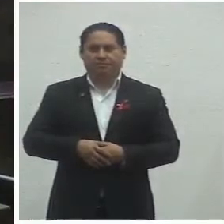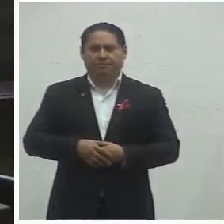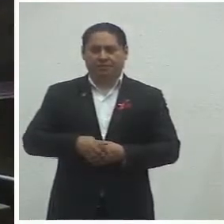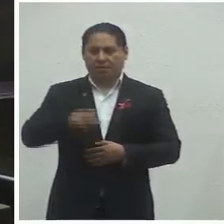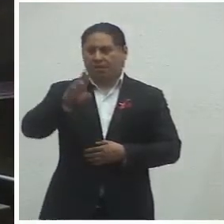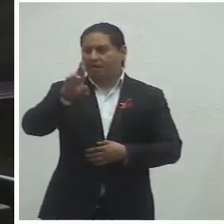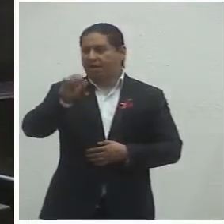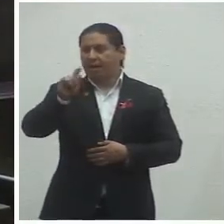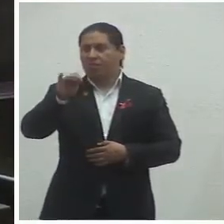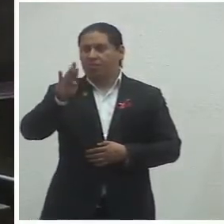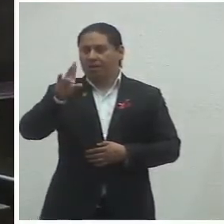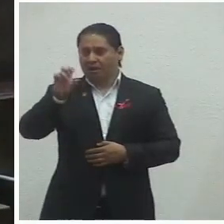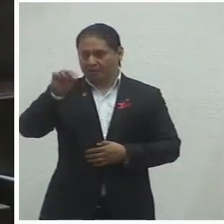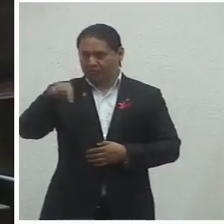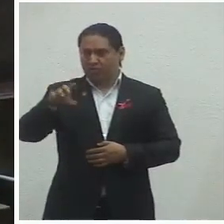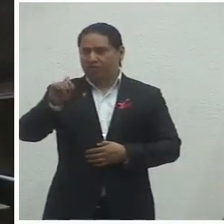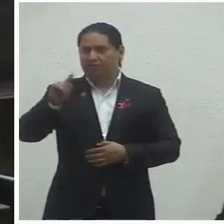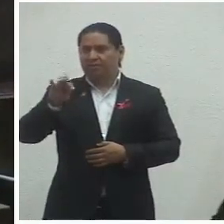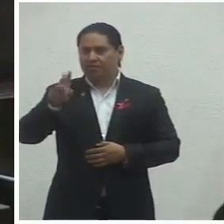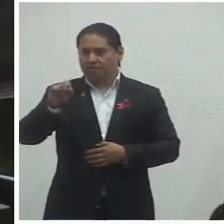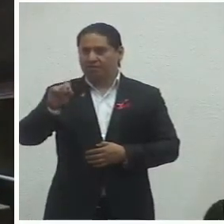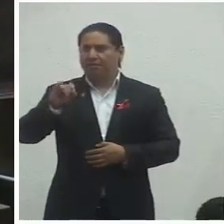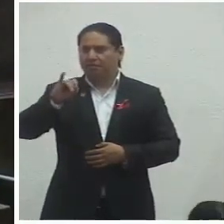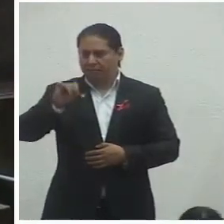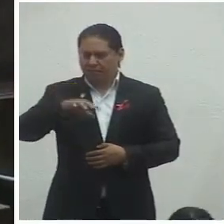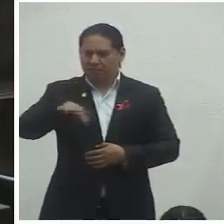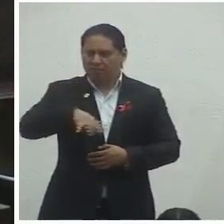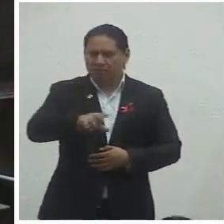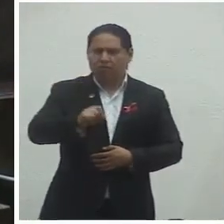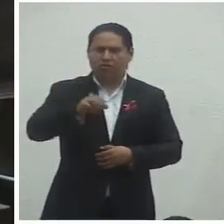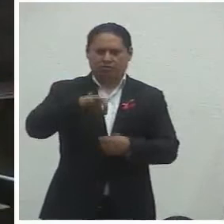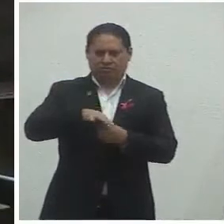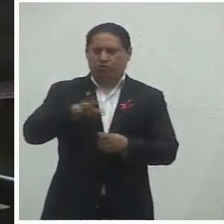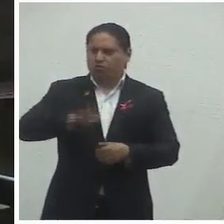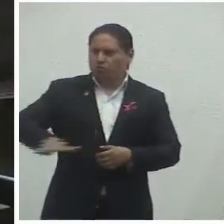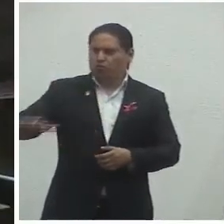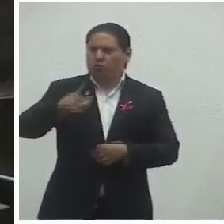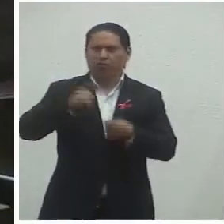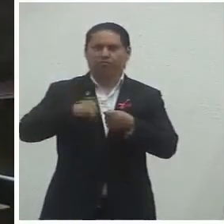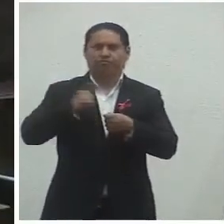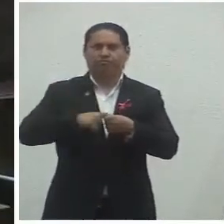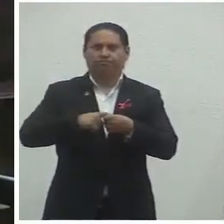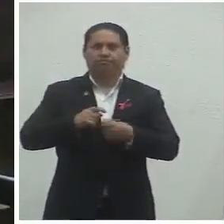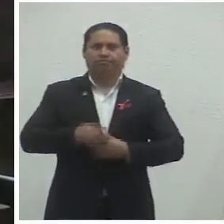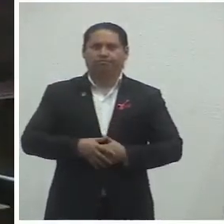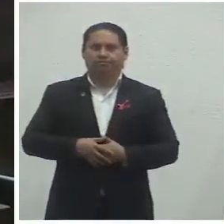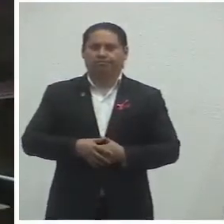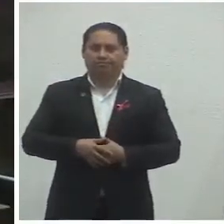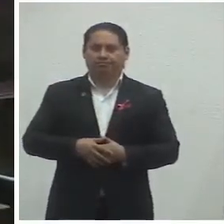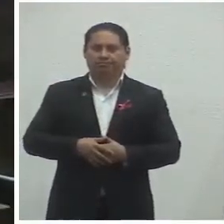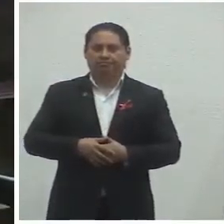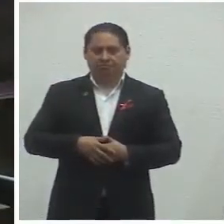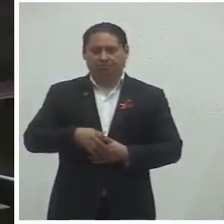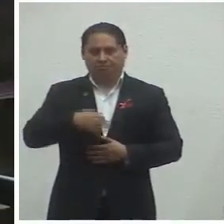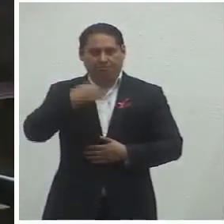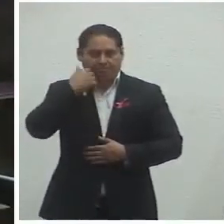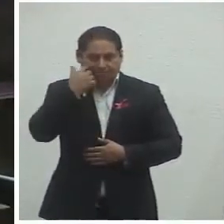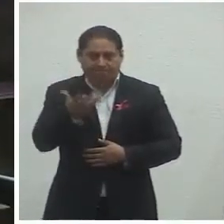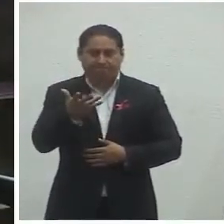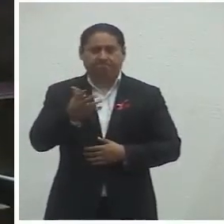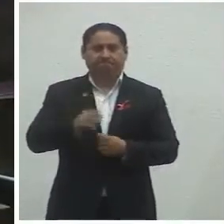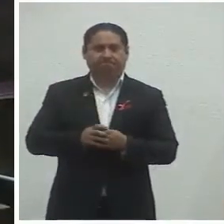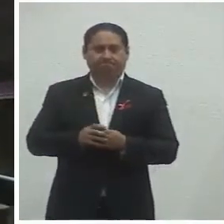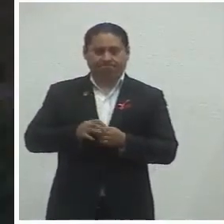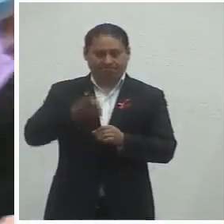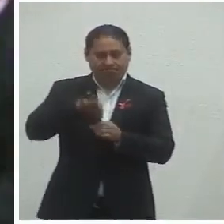de mandato, se busca un ejercicio directo de democracia participativa. Se pretende una